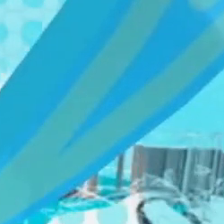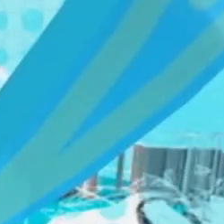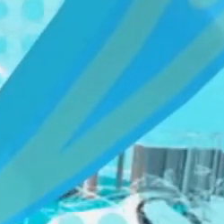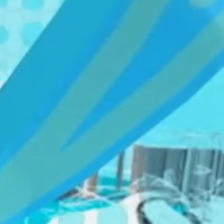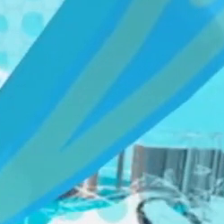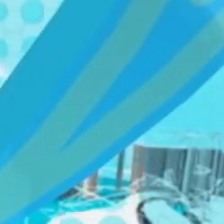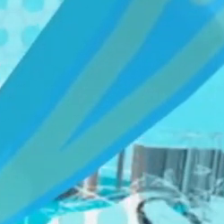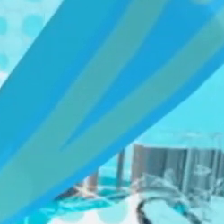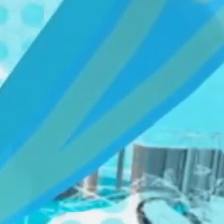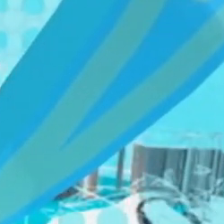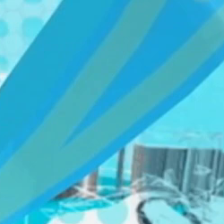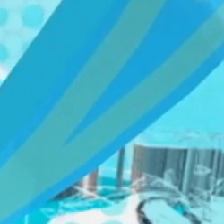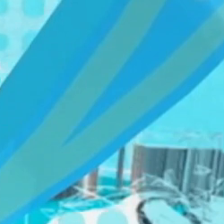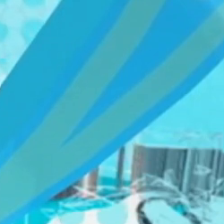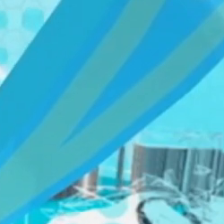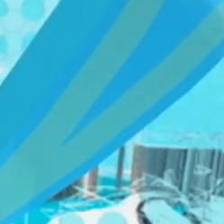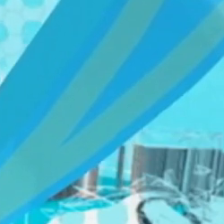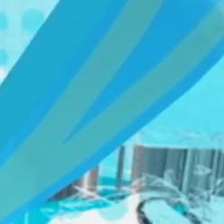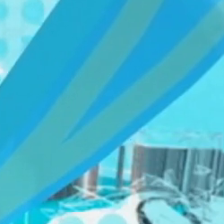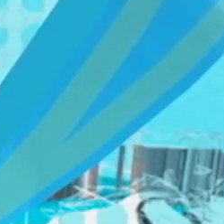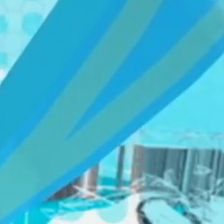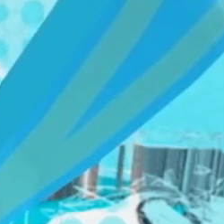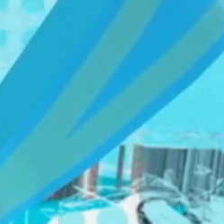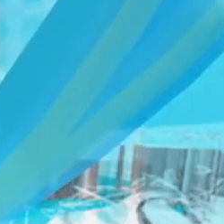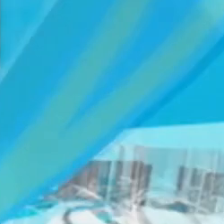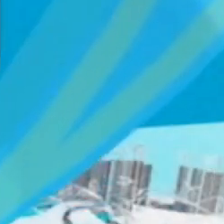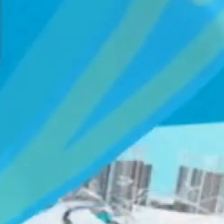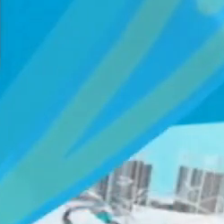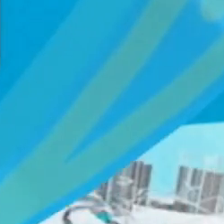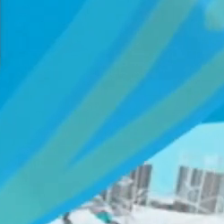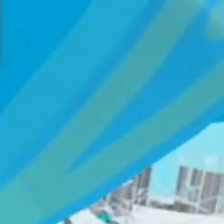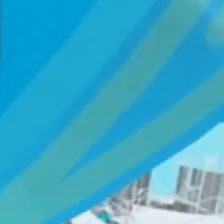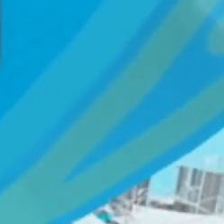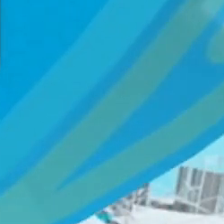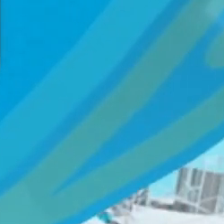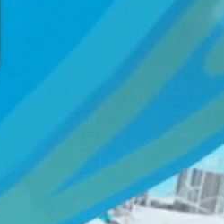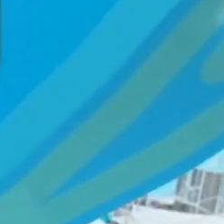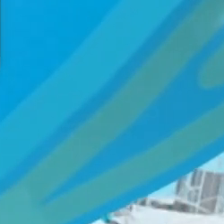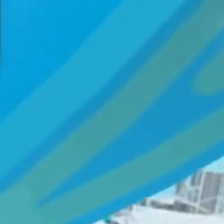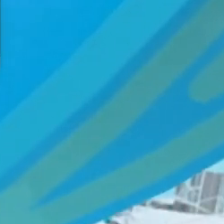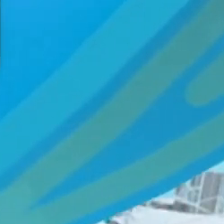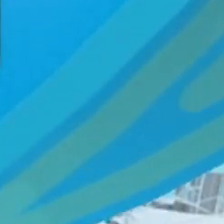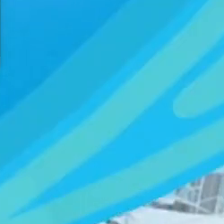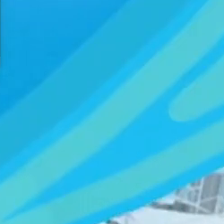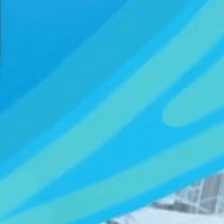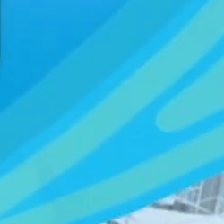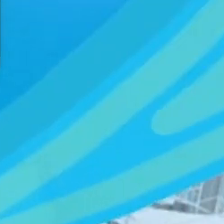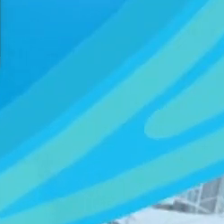Banco Popular presentó El Tipo de Cambio.